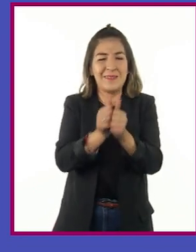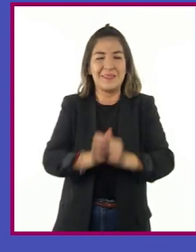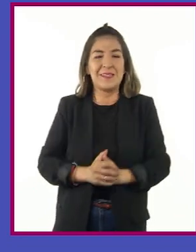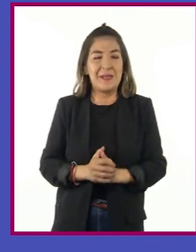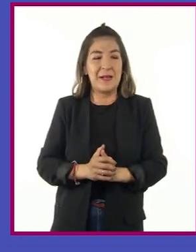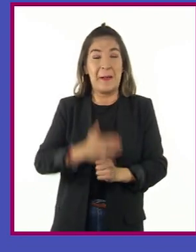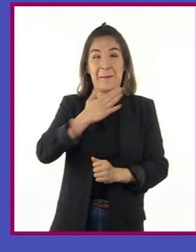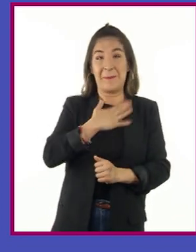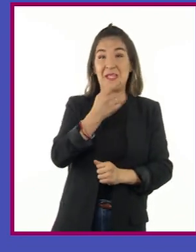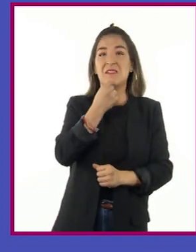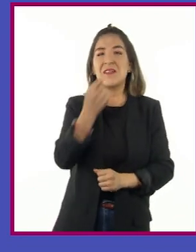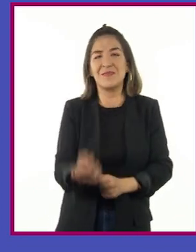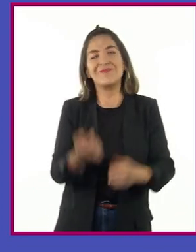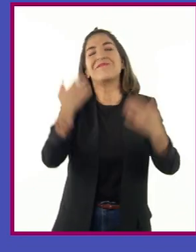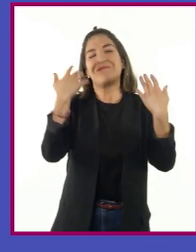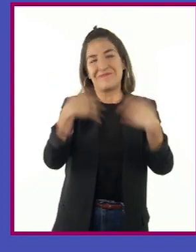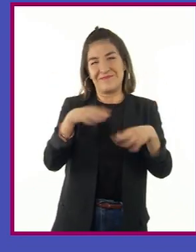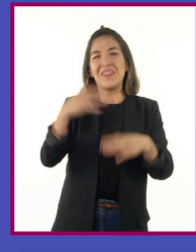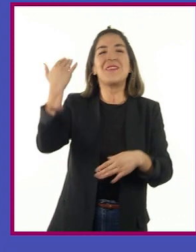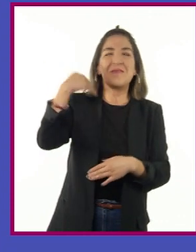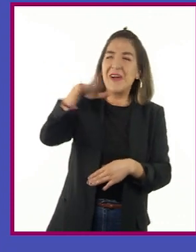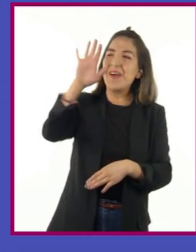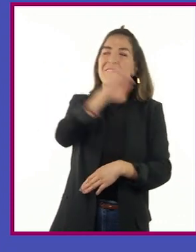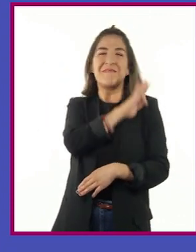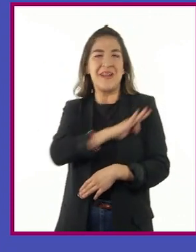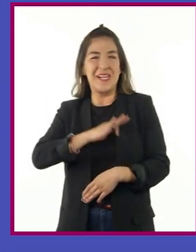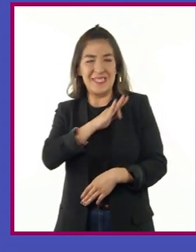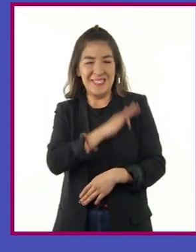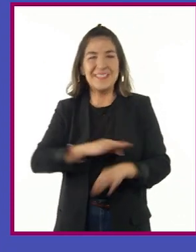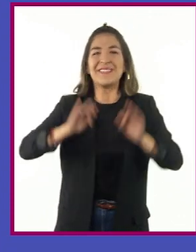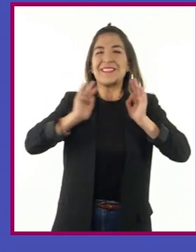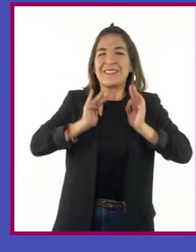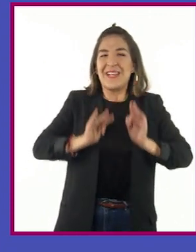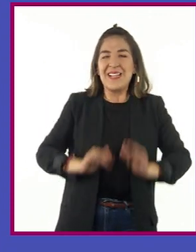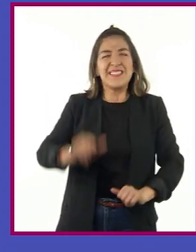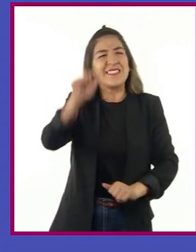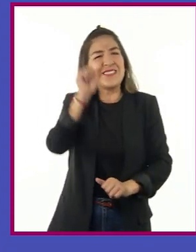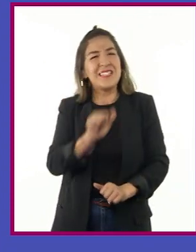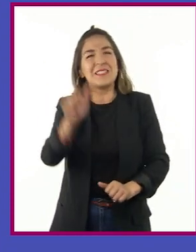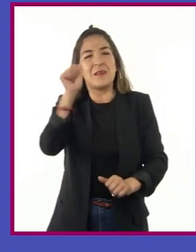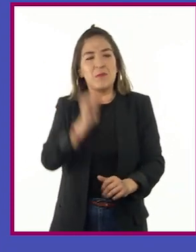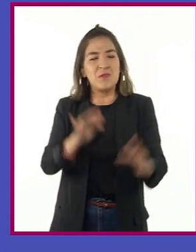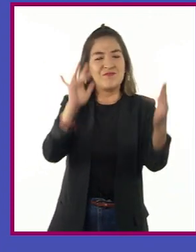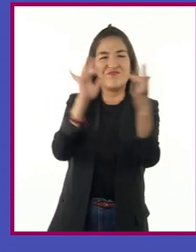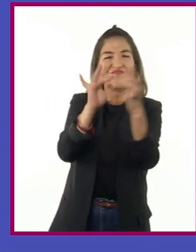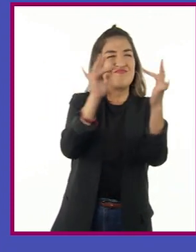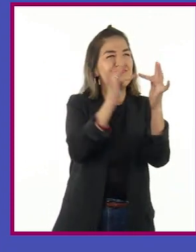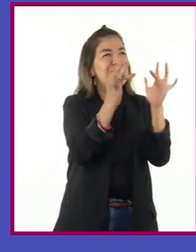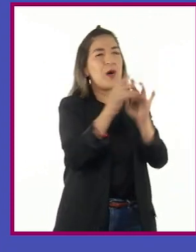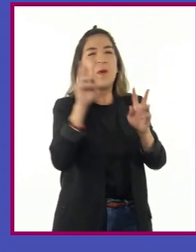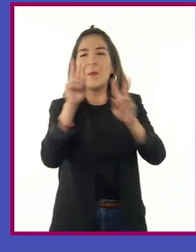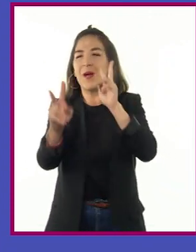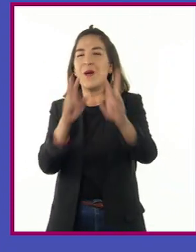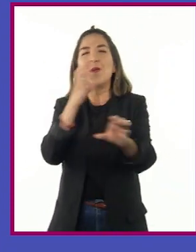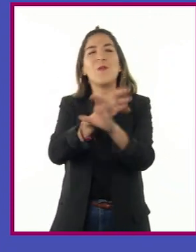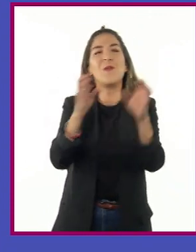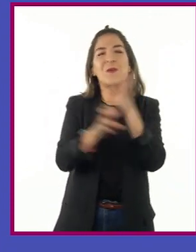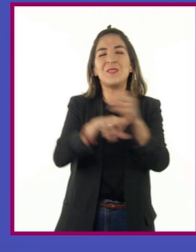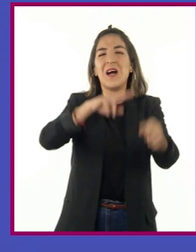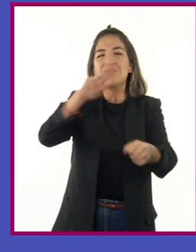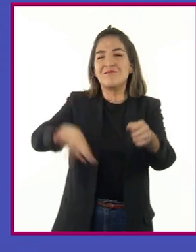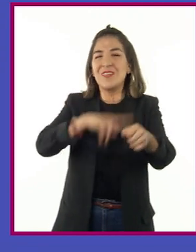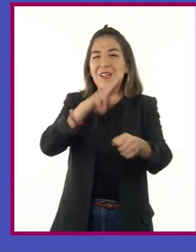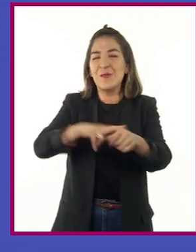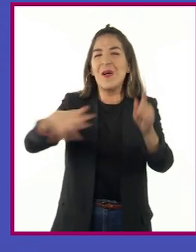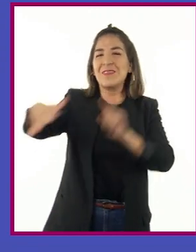Mi infancia fue feliz, tranquila, en contacto siempre con las cosas de la naturaleza.